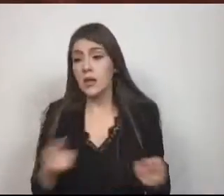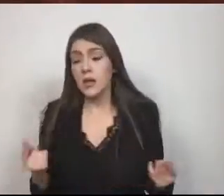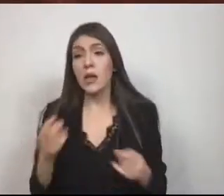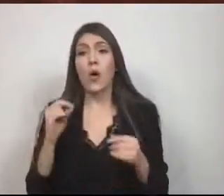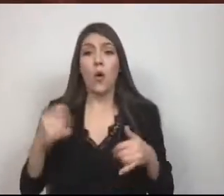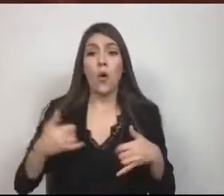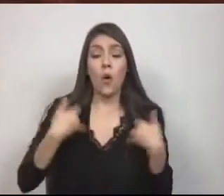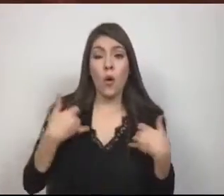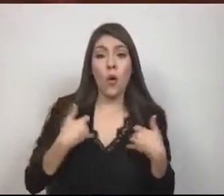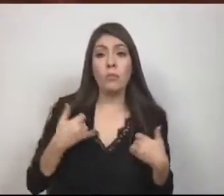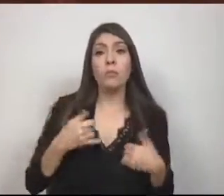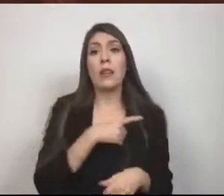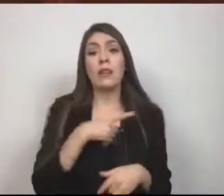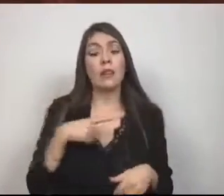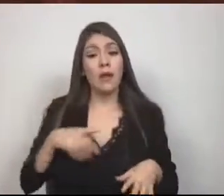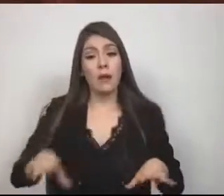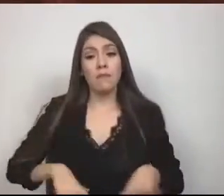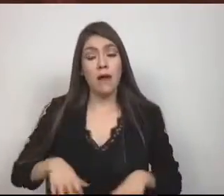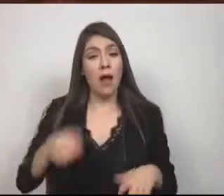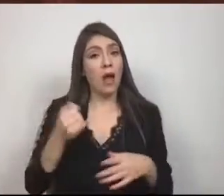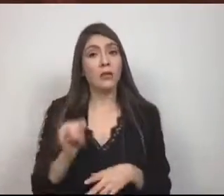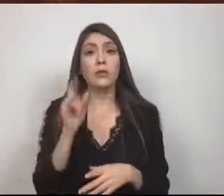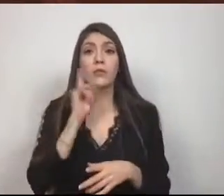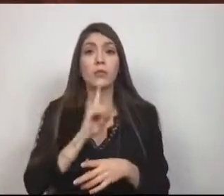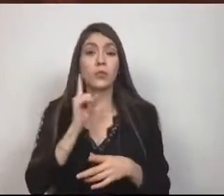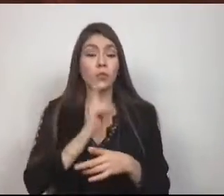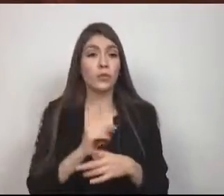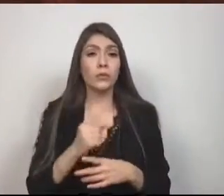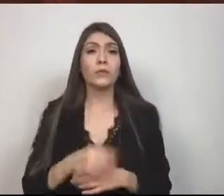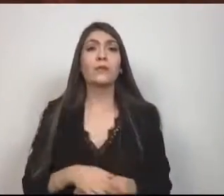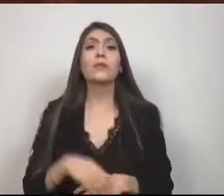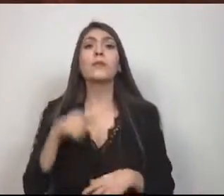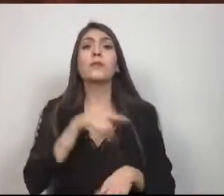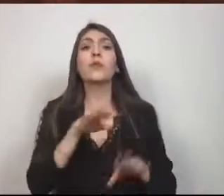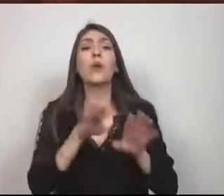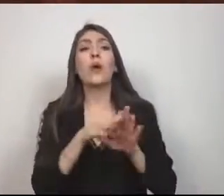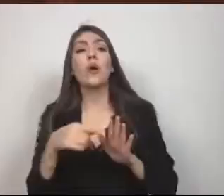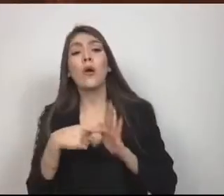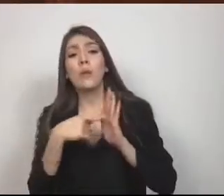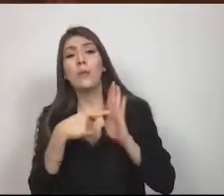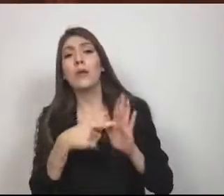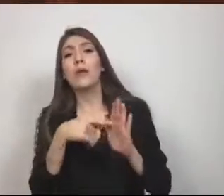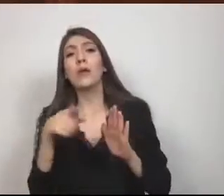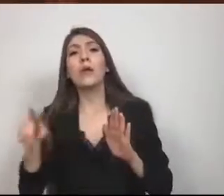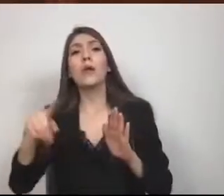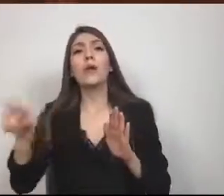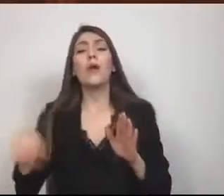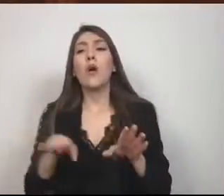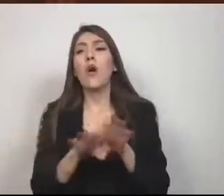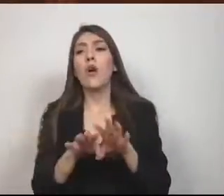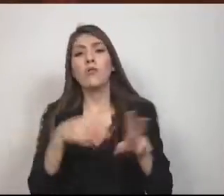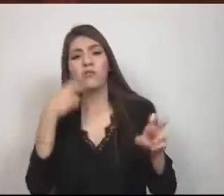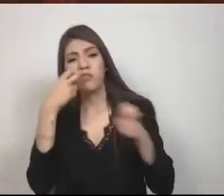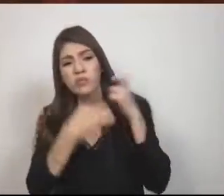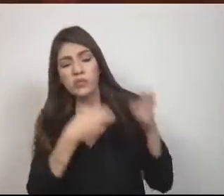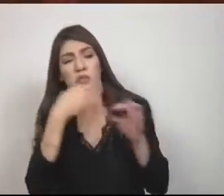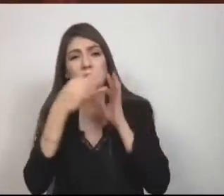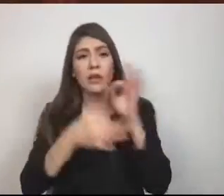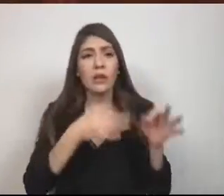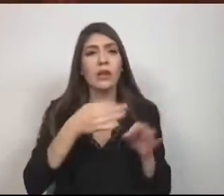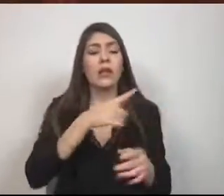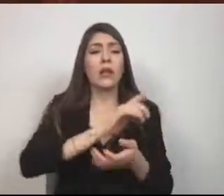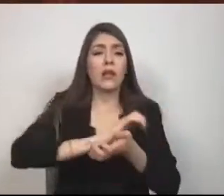mujeres. La violencia mediática las muestra como objetos de consumo, las difaman, discriminan, humillan